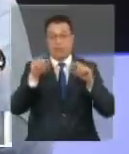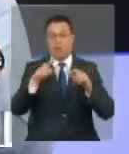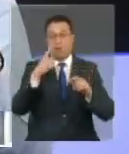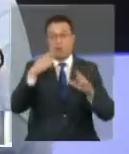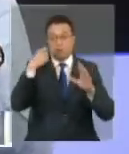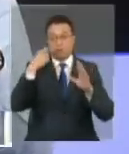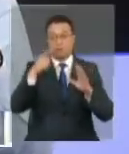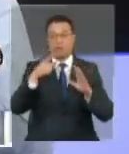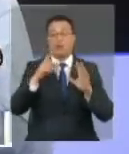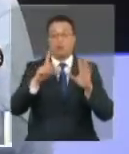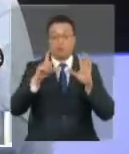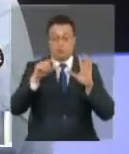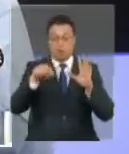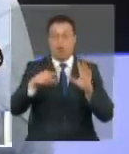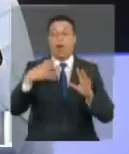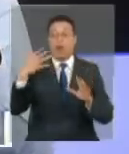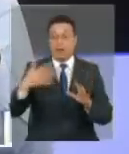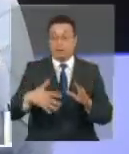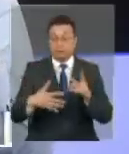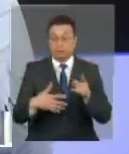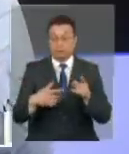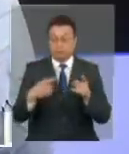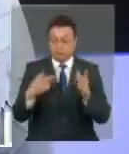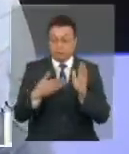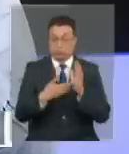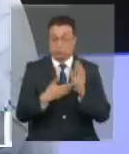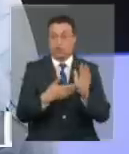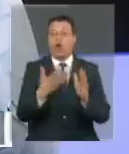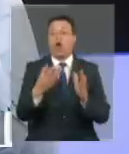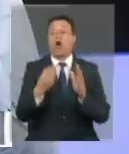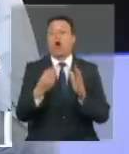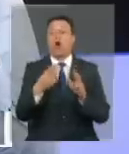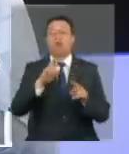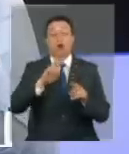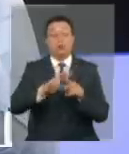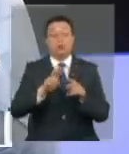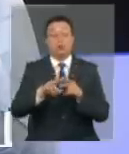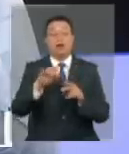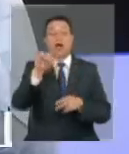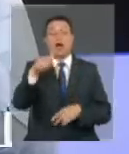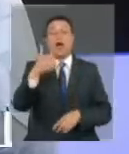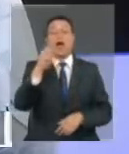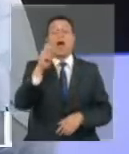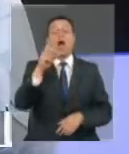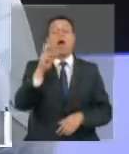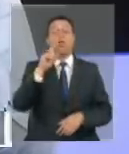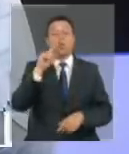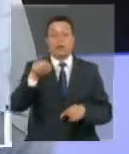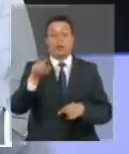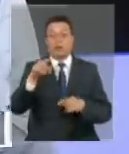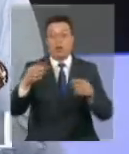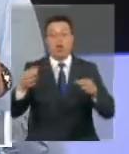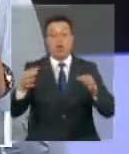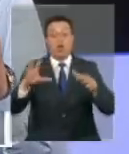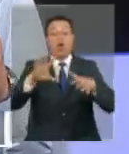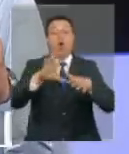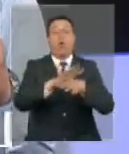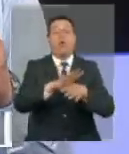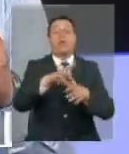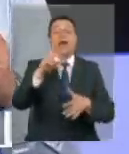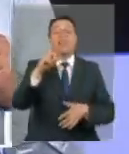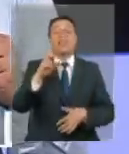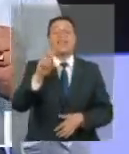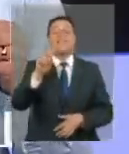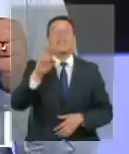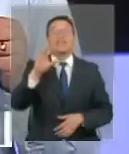que es gráfica respecto de cómo atiende el señor Jadue a los vecinos en las juntas de vecinos. Aquí te lo voy a